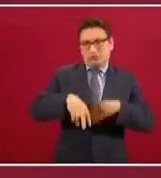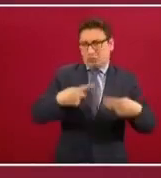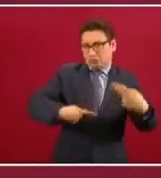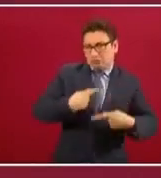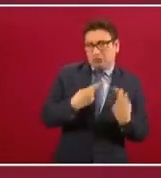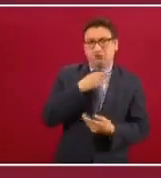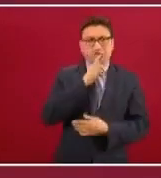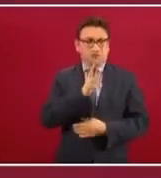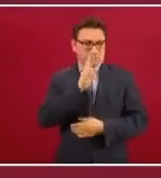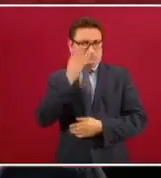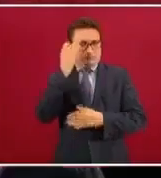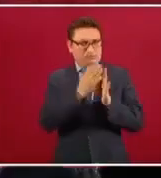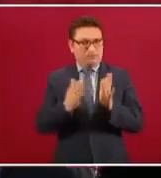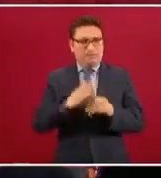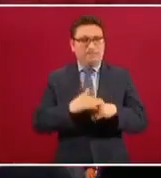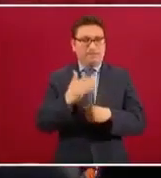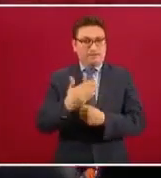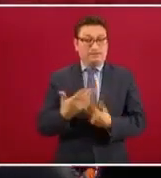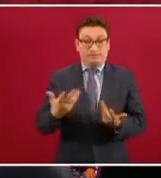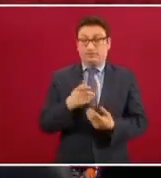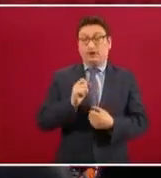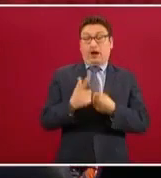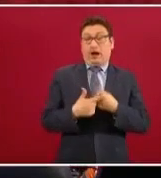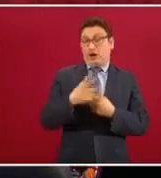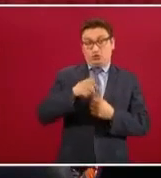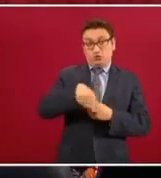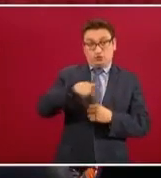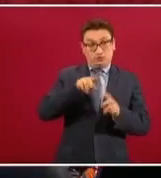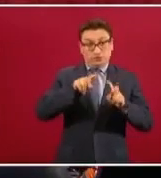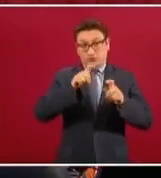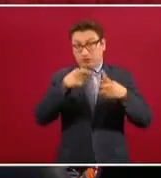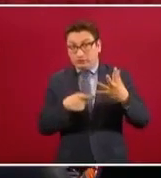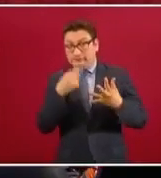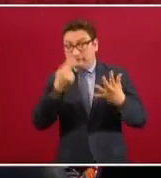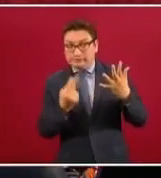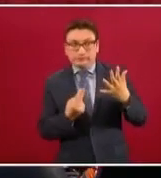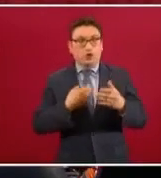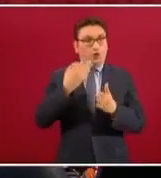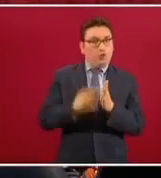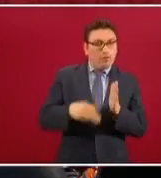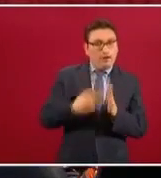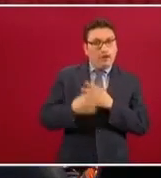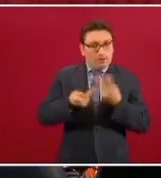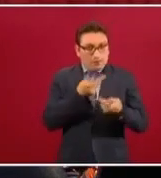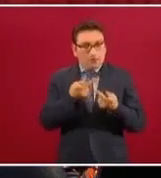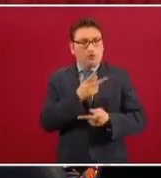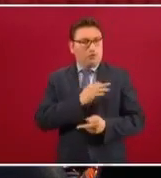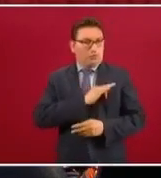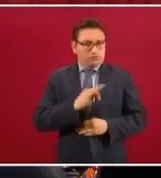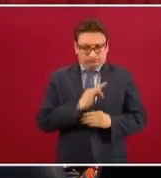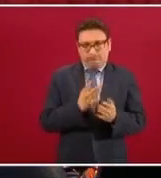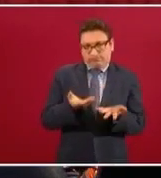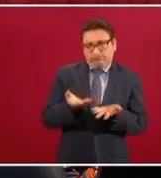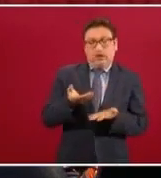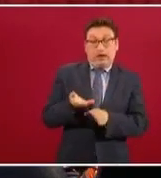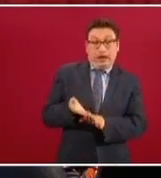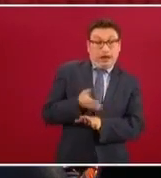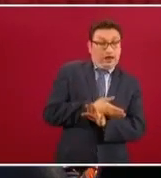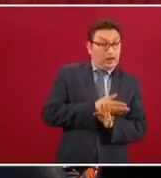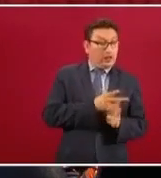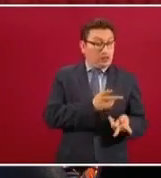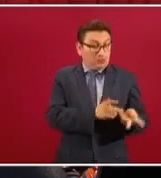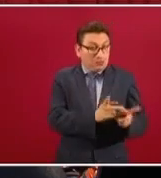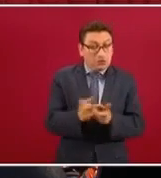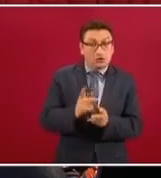las respuestas y tratar cualquier tema que ustedes consideren que haya quedado pendiente de abordar a lo largo de los últimos